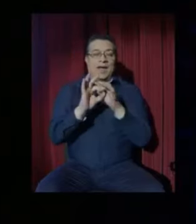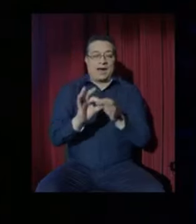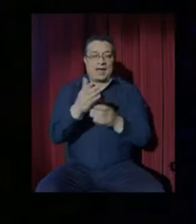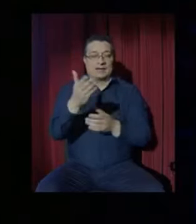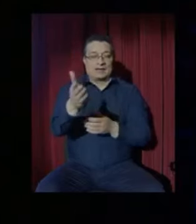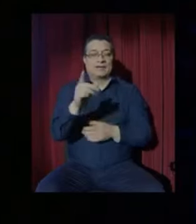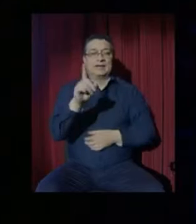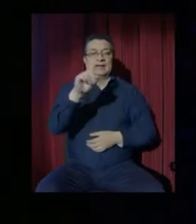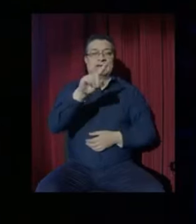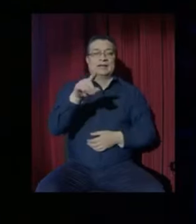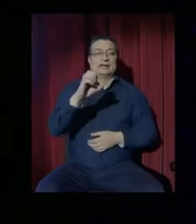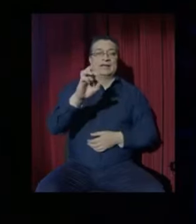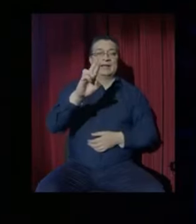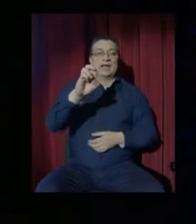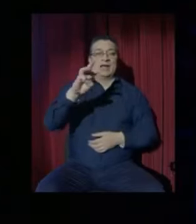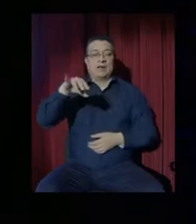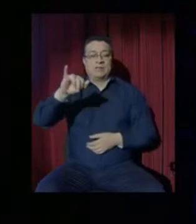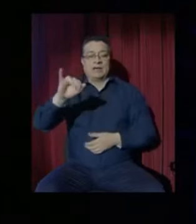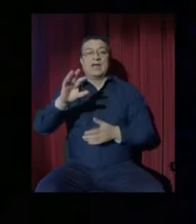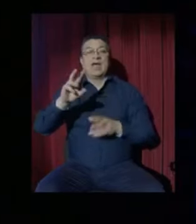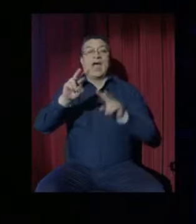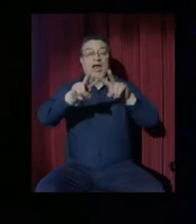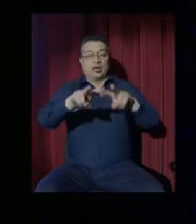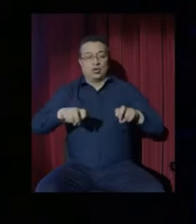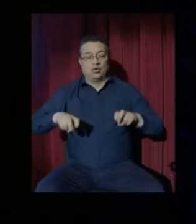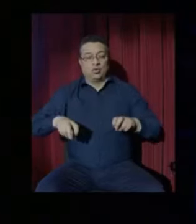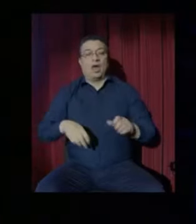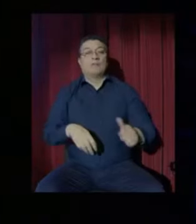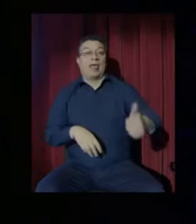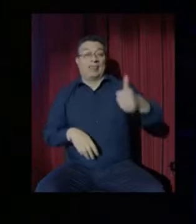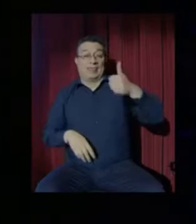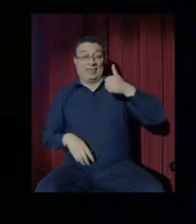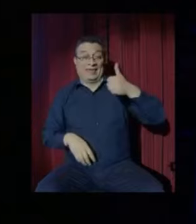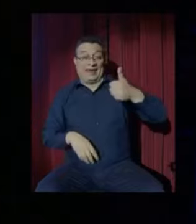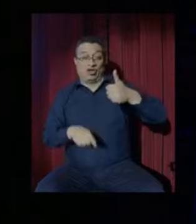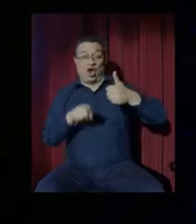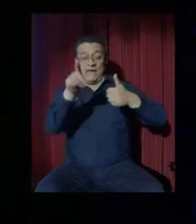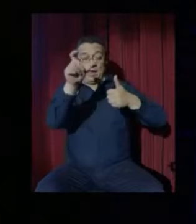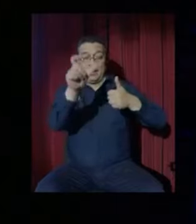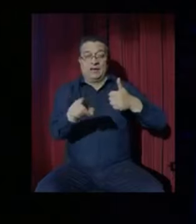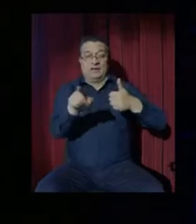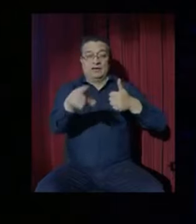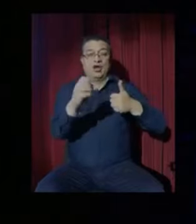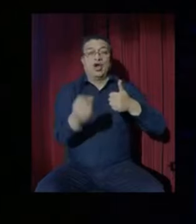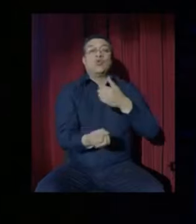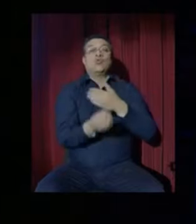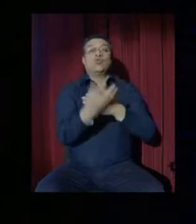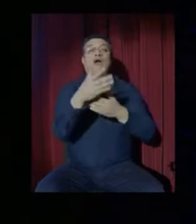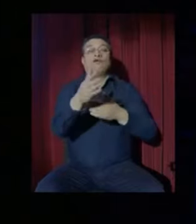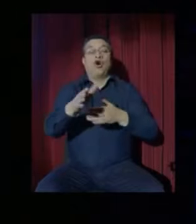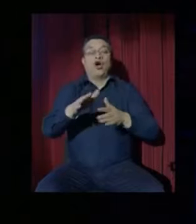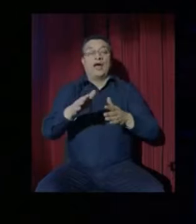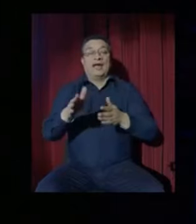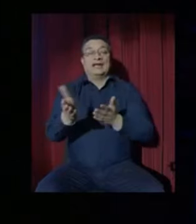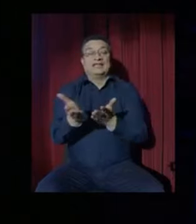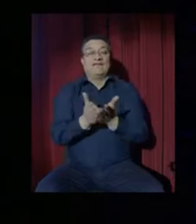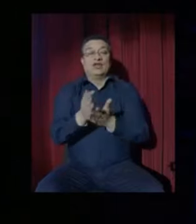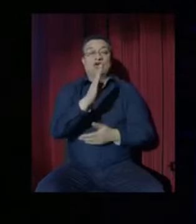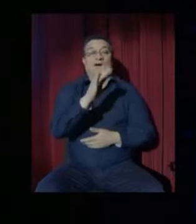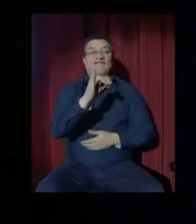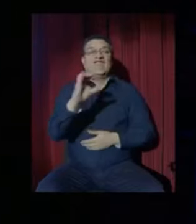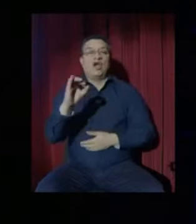la cemia agricultura de la directora eh del nuevo servicio de biodiversidad